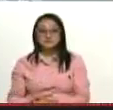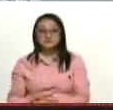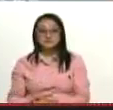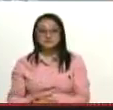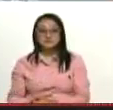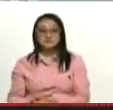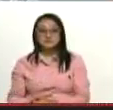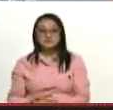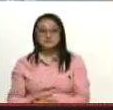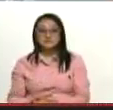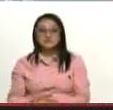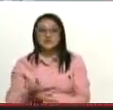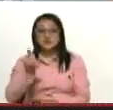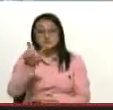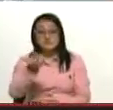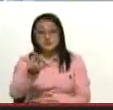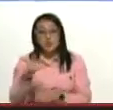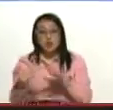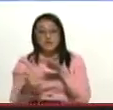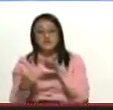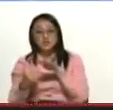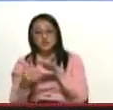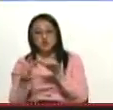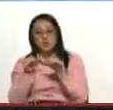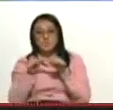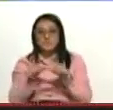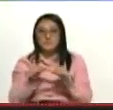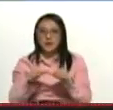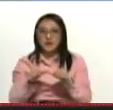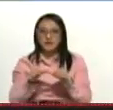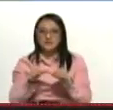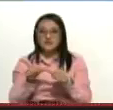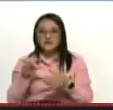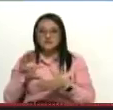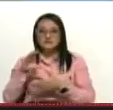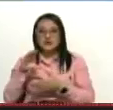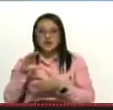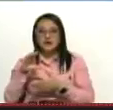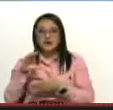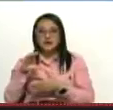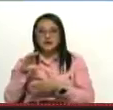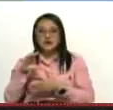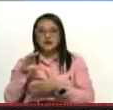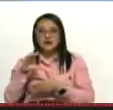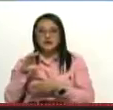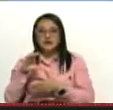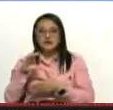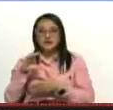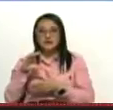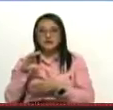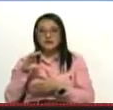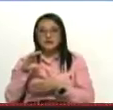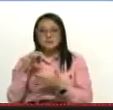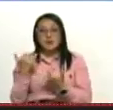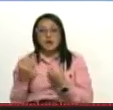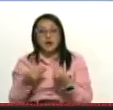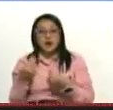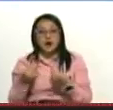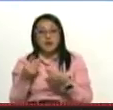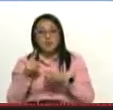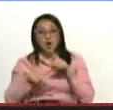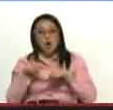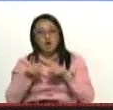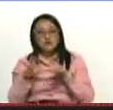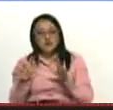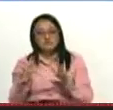Una institución un secretariado permanente de la celac para que hagamos cosas